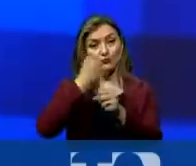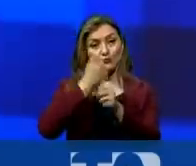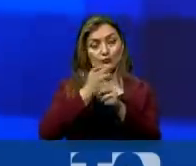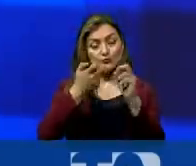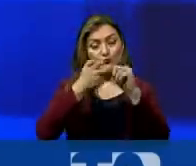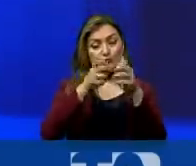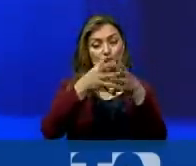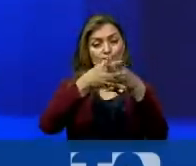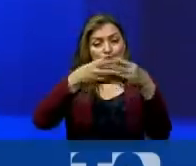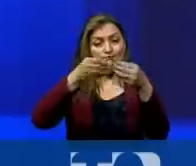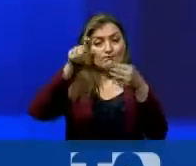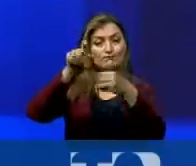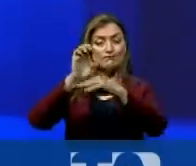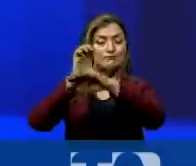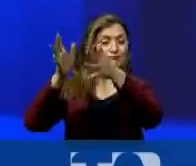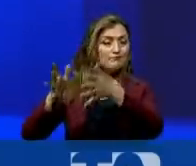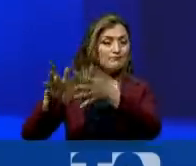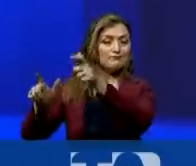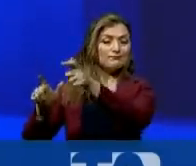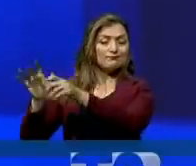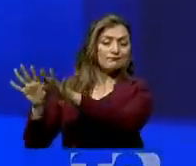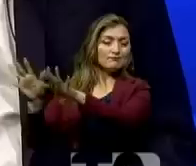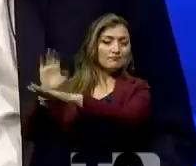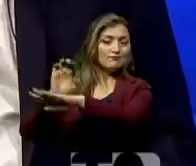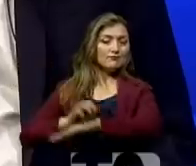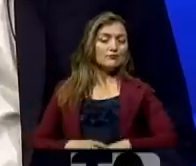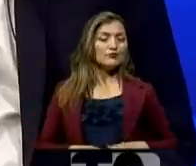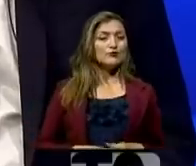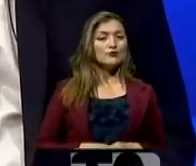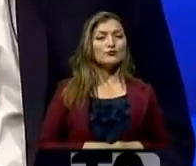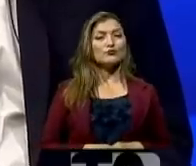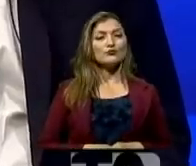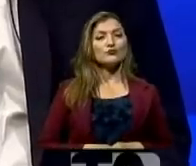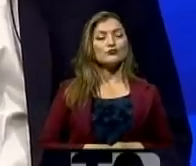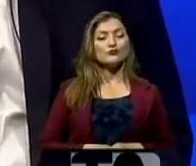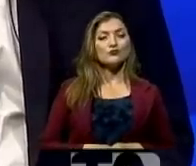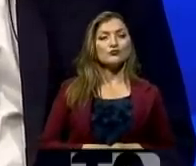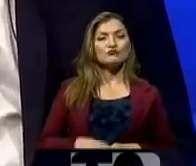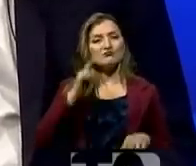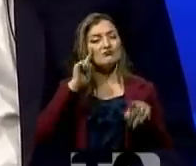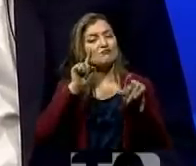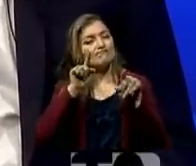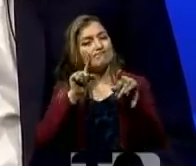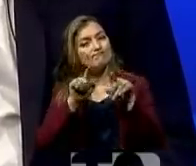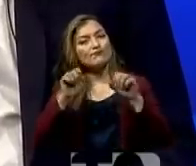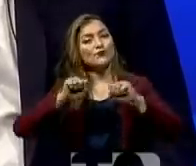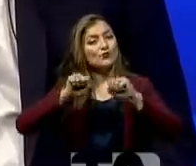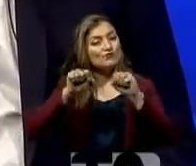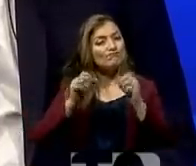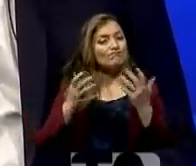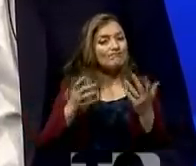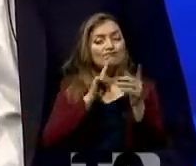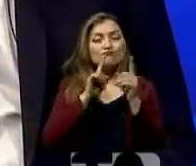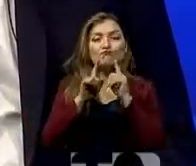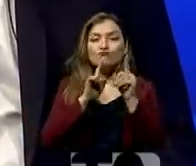pos de las soluciones que tanto necesita el pueblo ecuatoriano será factible lograr esos acuerdos y que se dé ese diálogo del